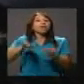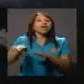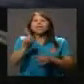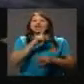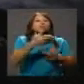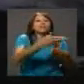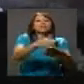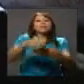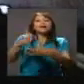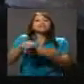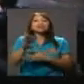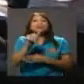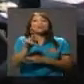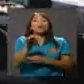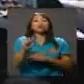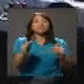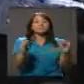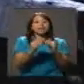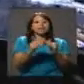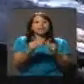vivienda en campaña electoral muchas gracias